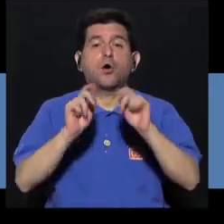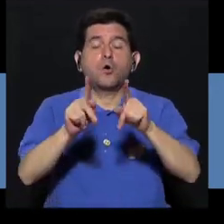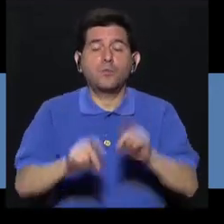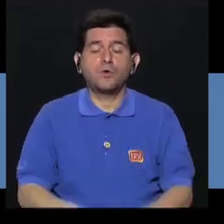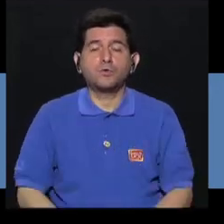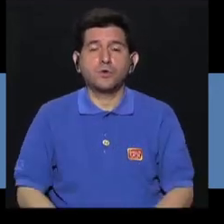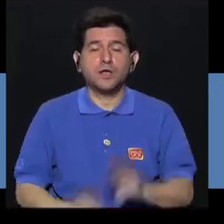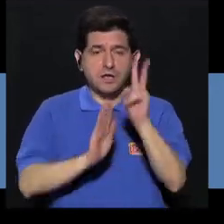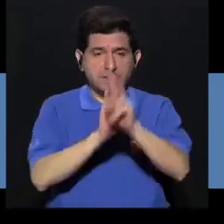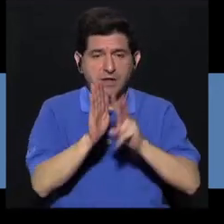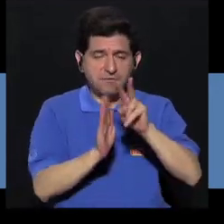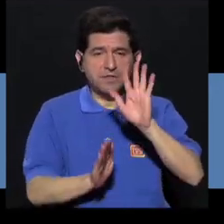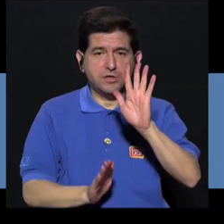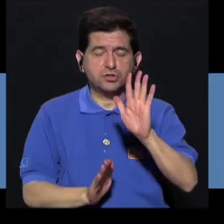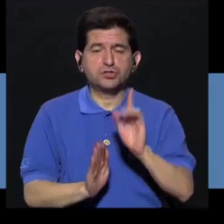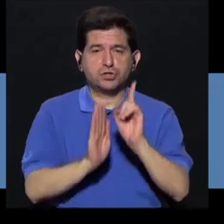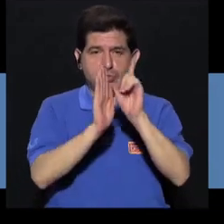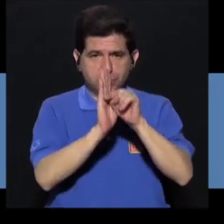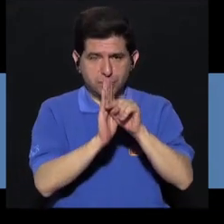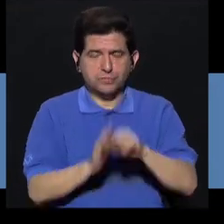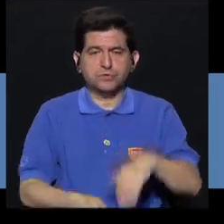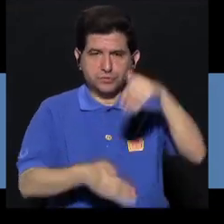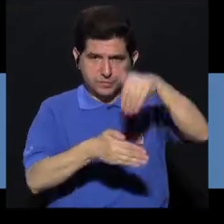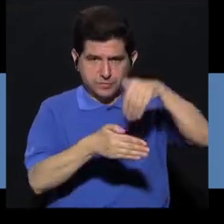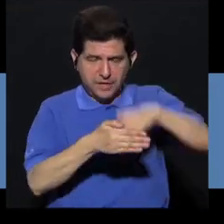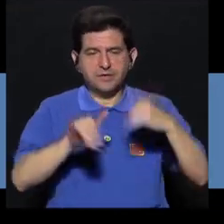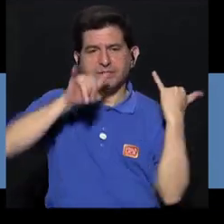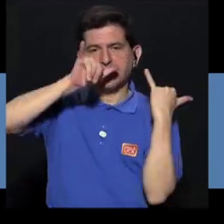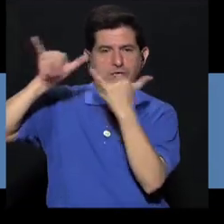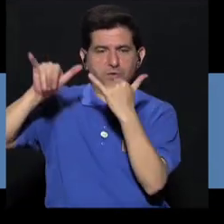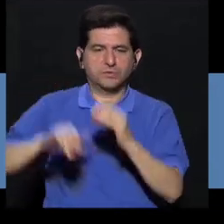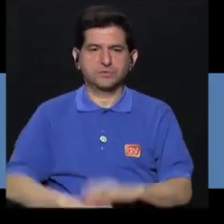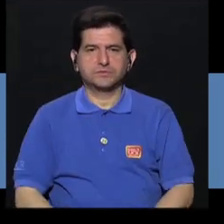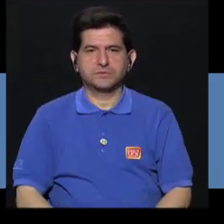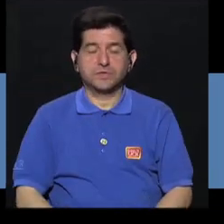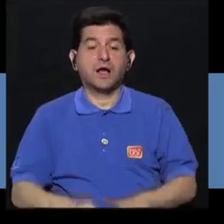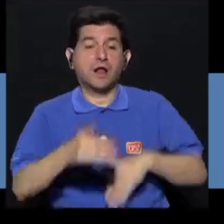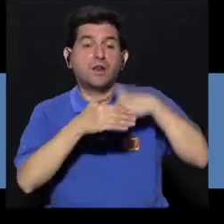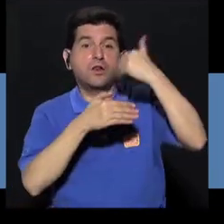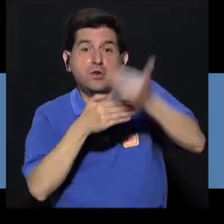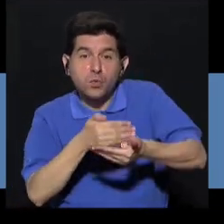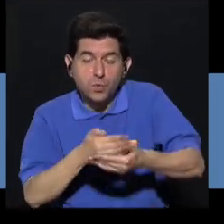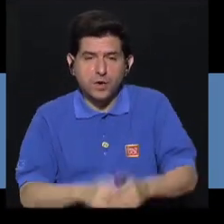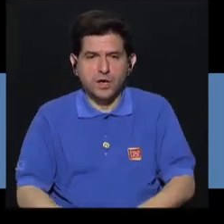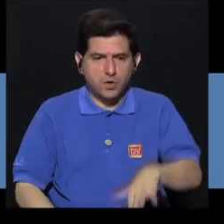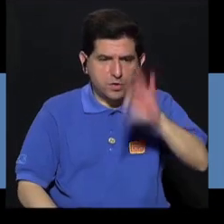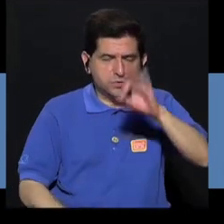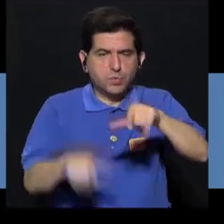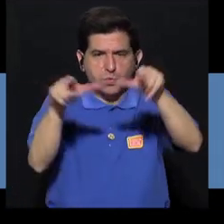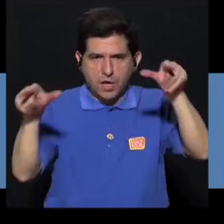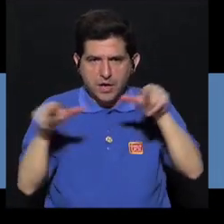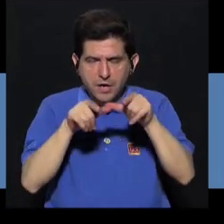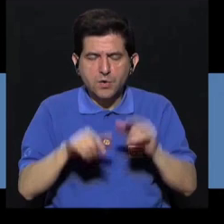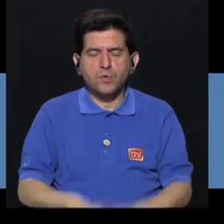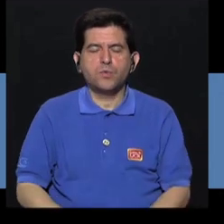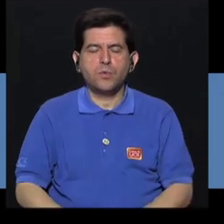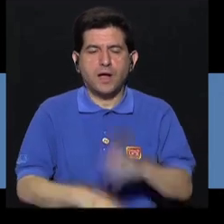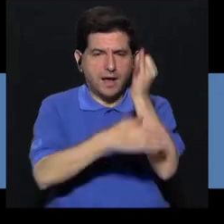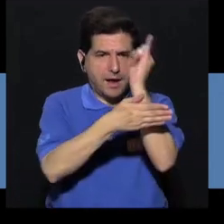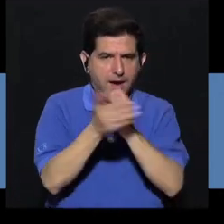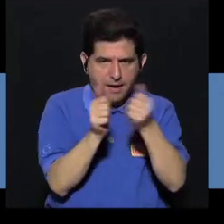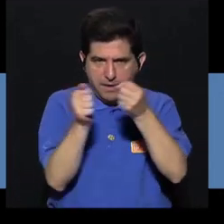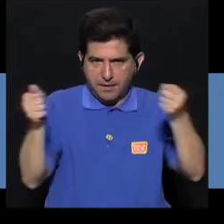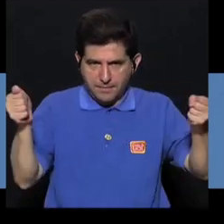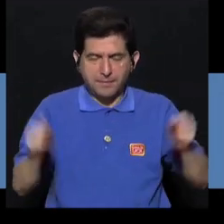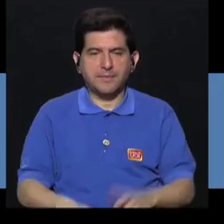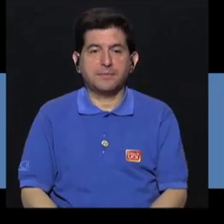opción de grabar un video de 5 segundos para registrar la denuncia. Después, debe seleccionar el lugar de la denuncia en el